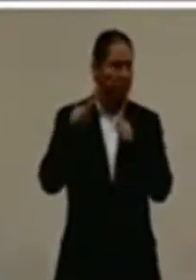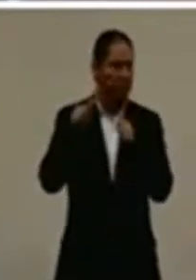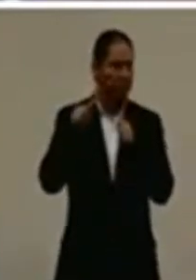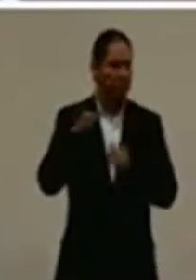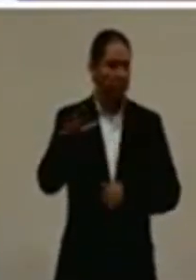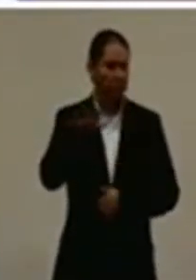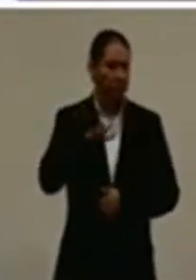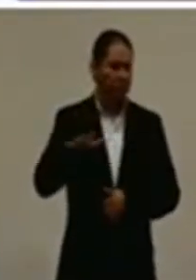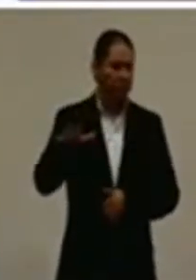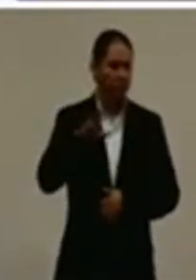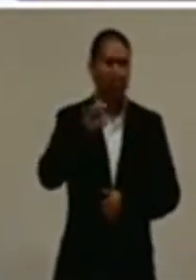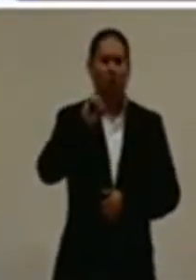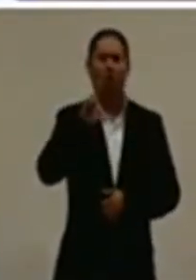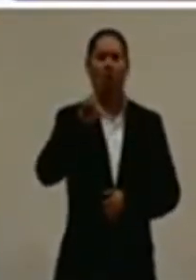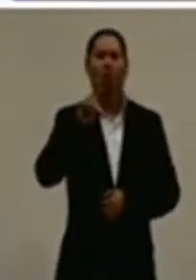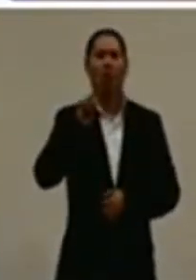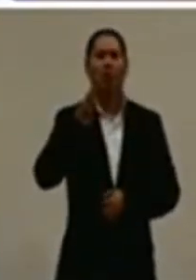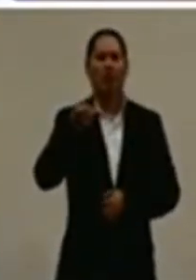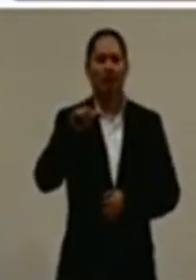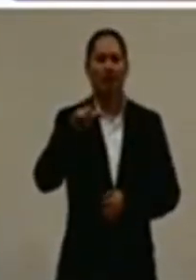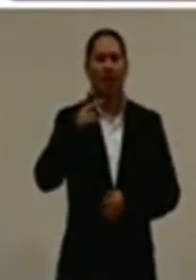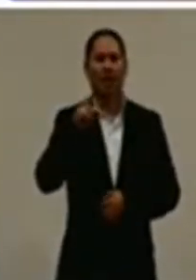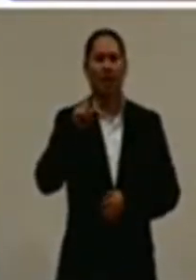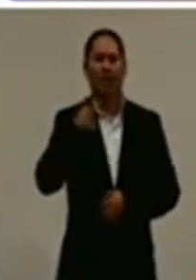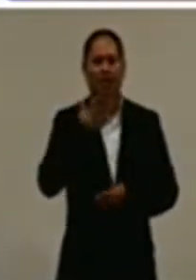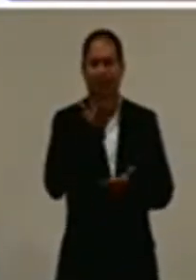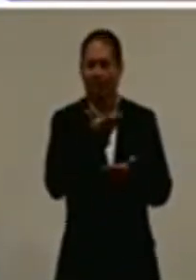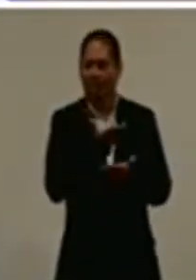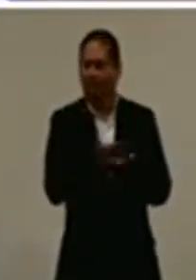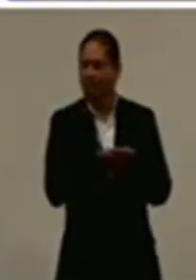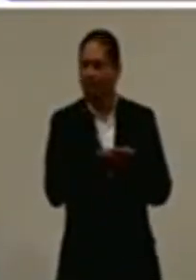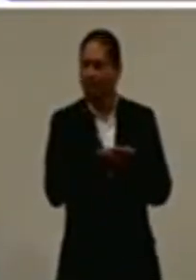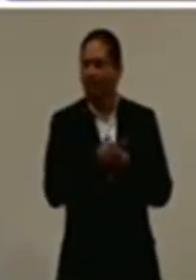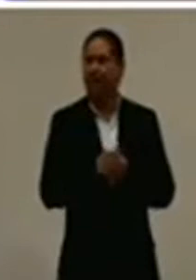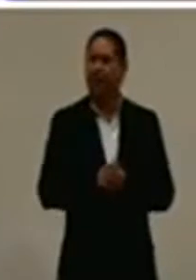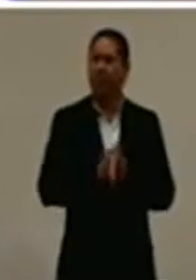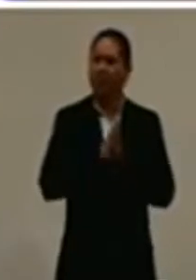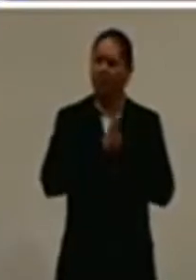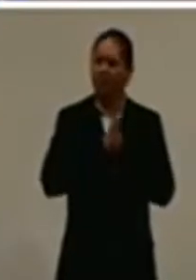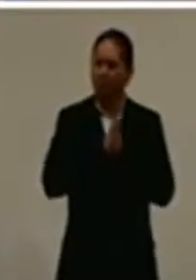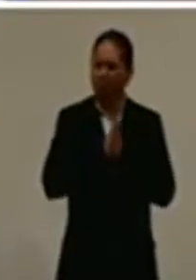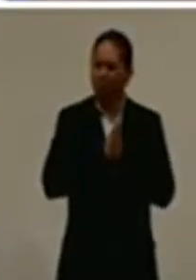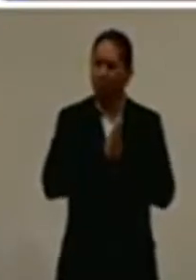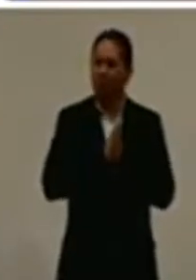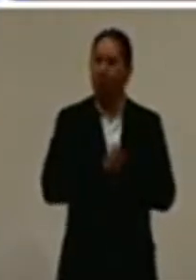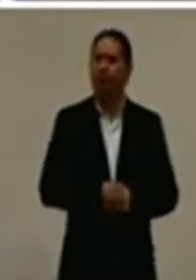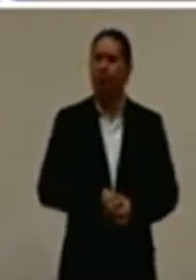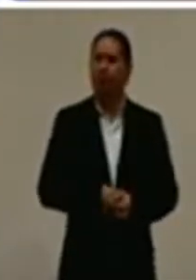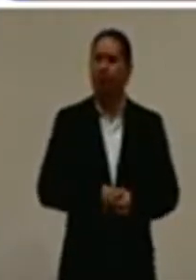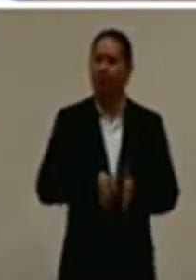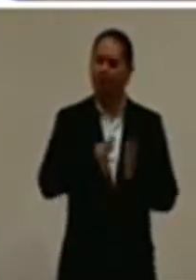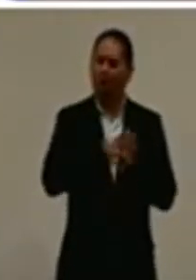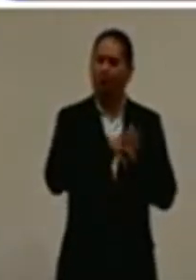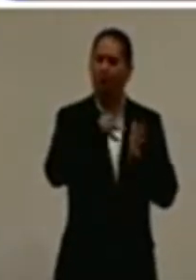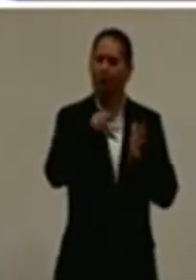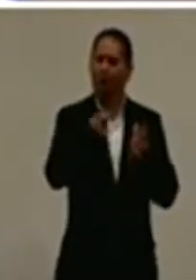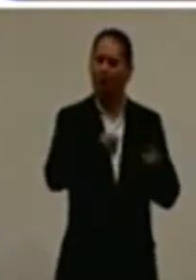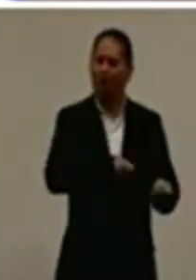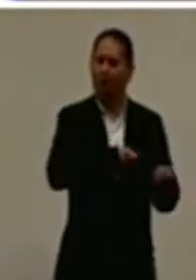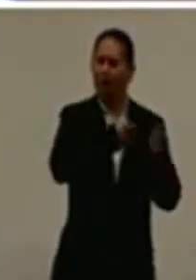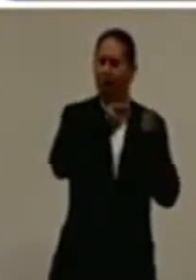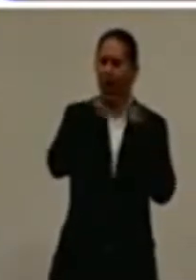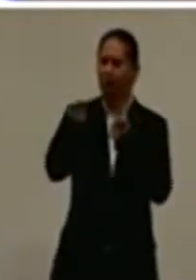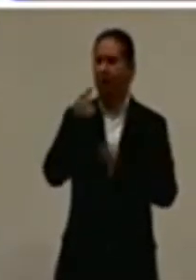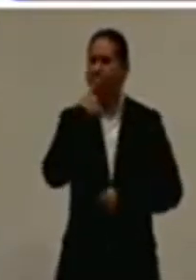participación de mi compañero ahorita palomeque y le pediría que nos hiciera favor de hacer llegar una copia de esa